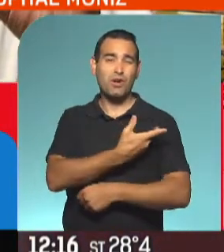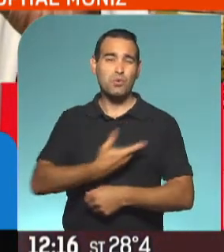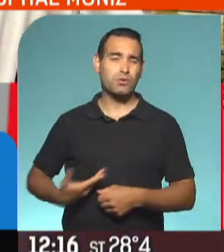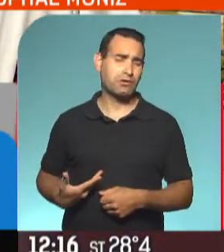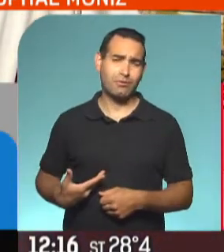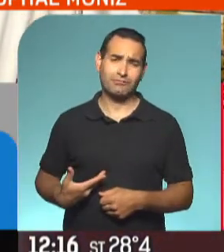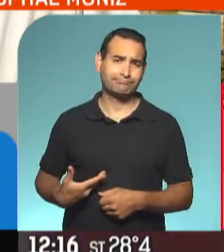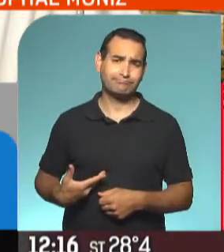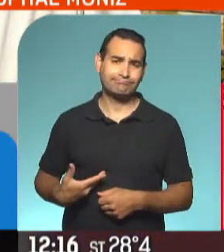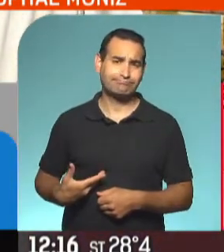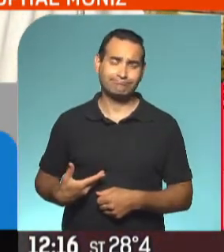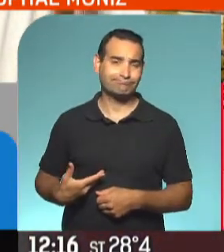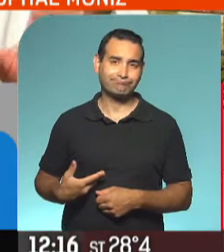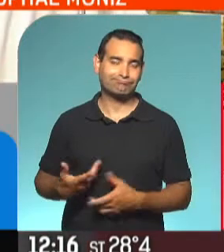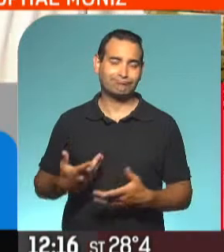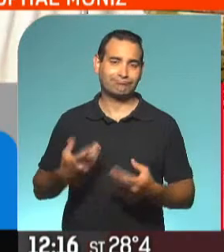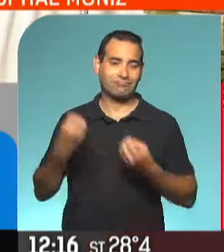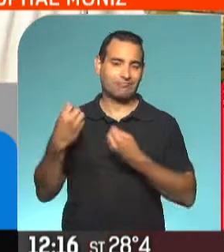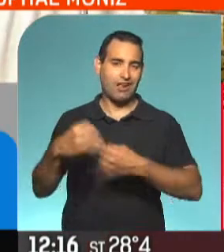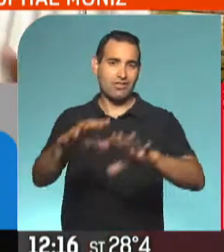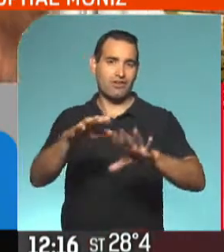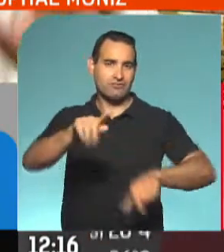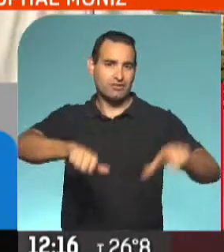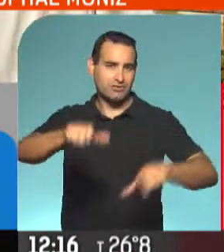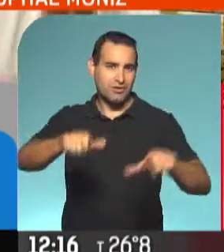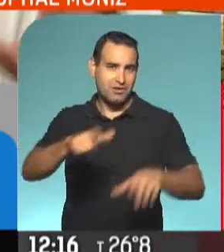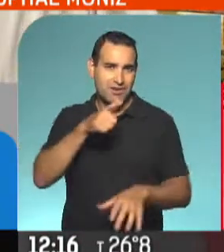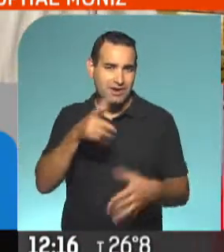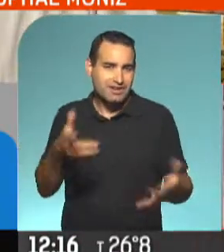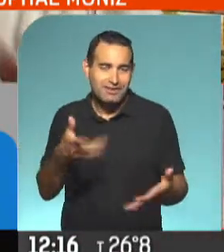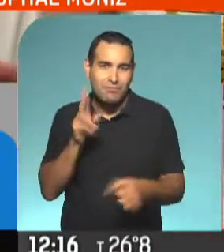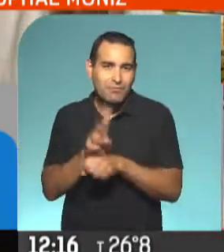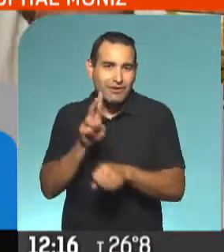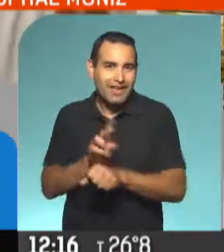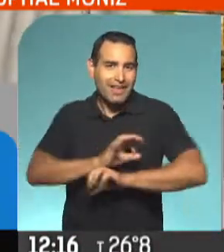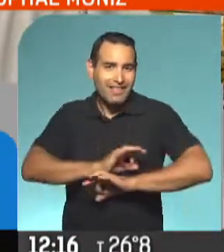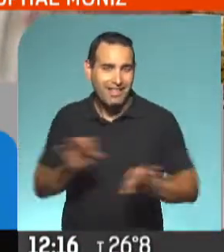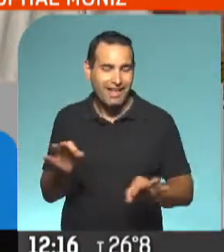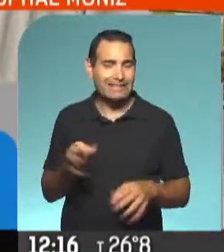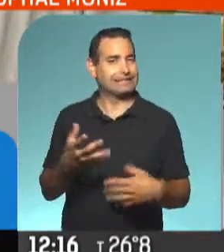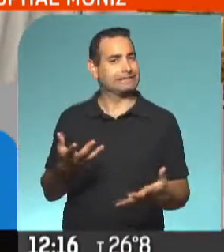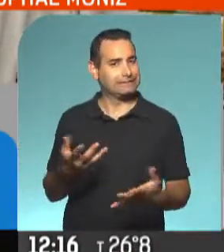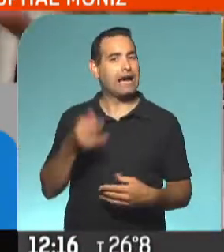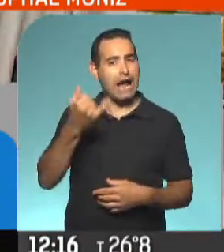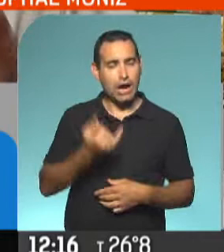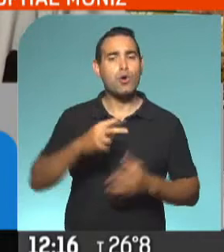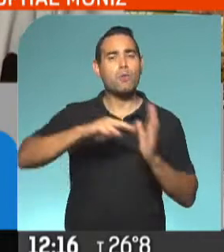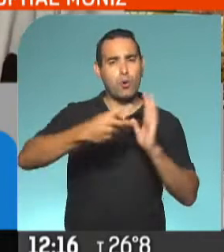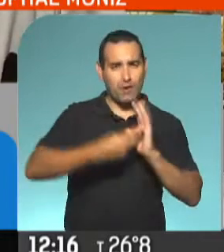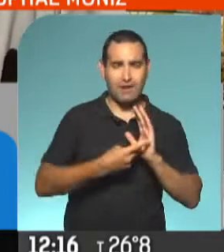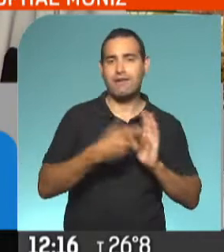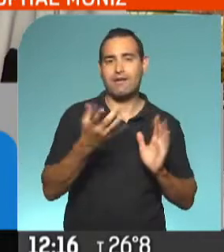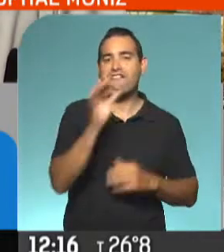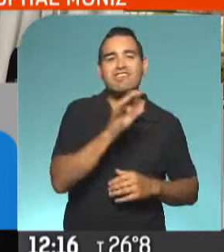ha dejado absolutamente a un pueblo que son los hermanos brasileños sin protegerlos. O sea que hay una cuestión que es biológica y hay una